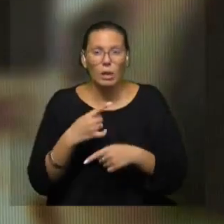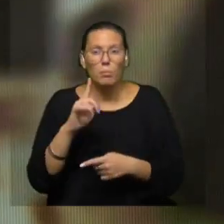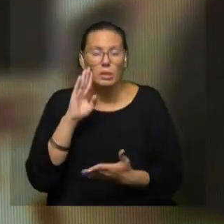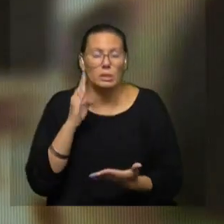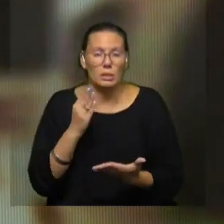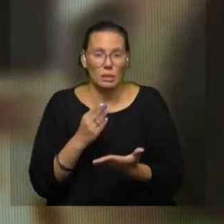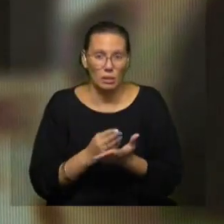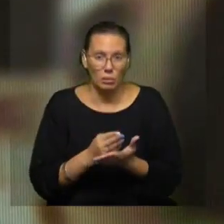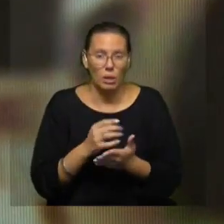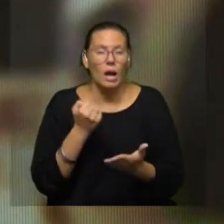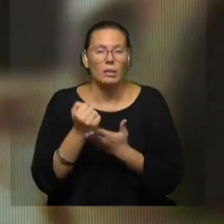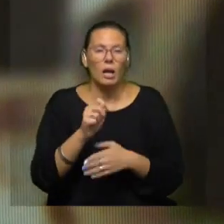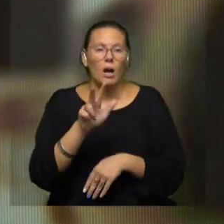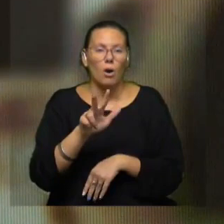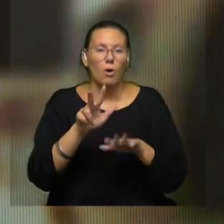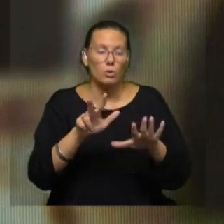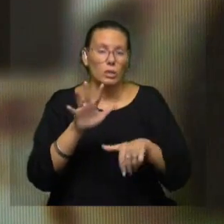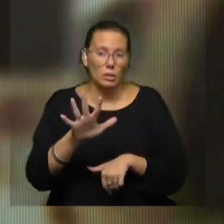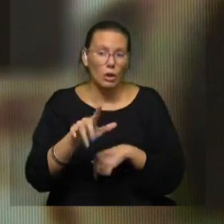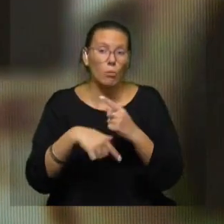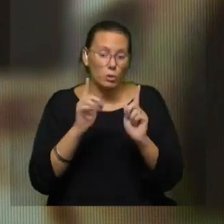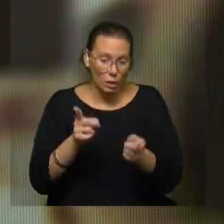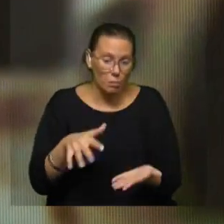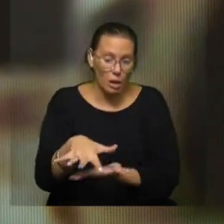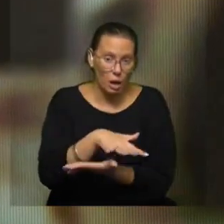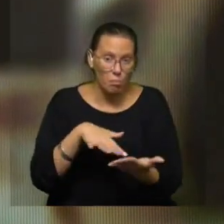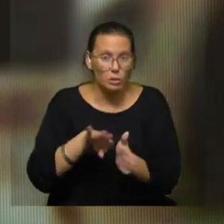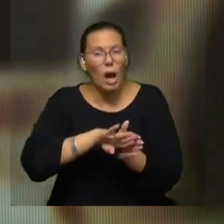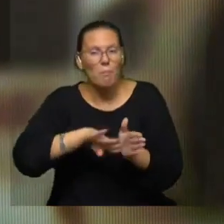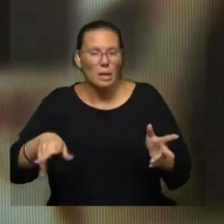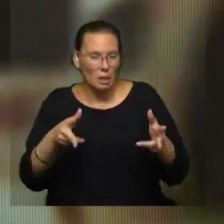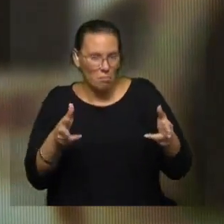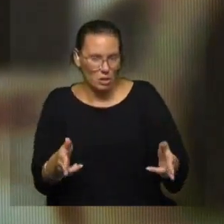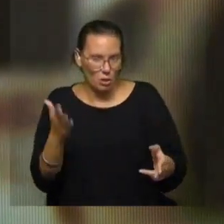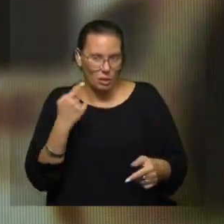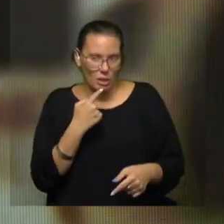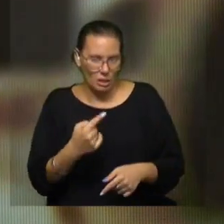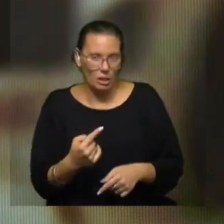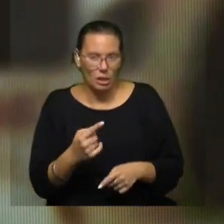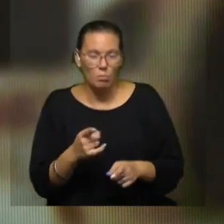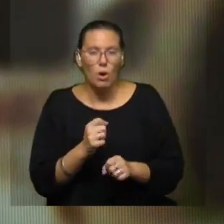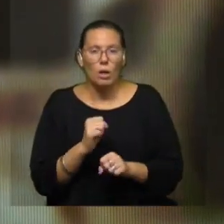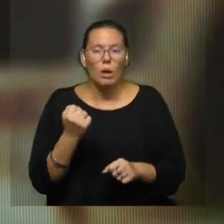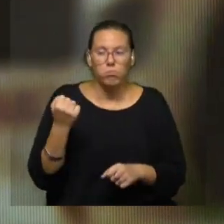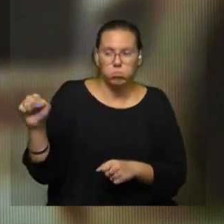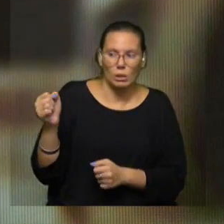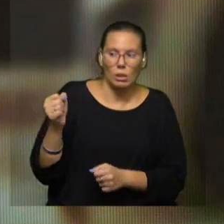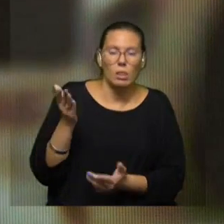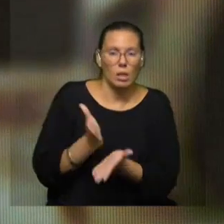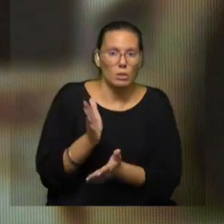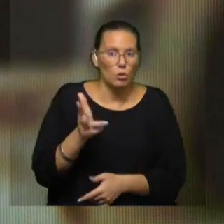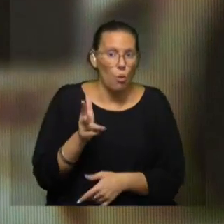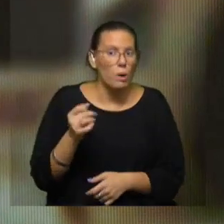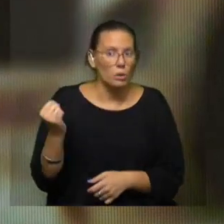también habilita que espacios que están por fuera de ese periodo y que hayan tenido una carga de violación de los derechos humanos muy